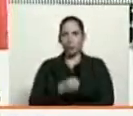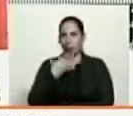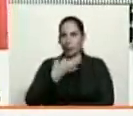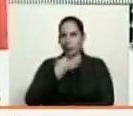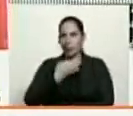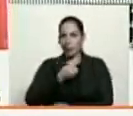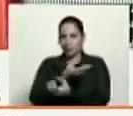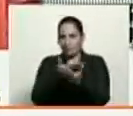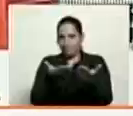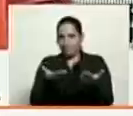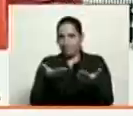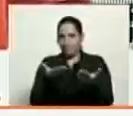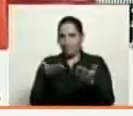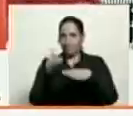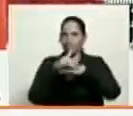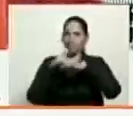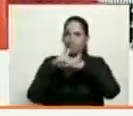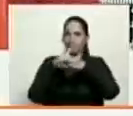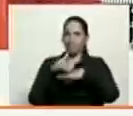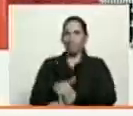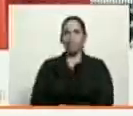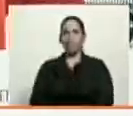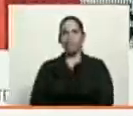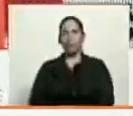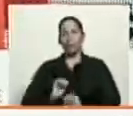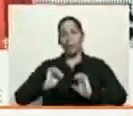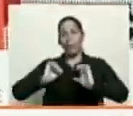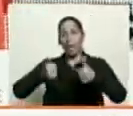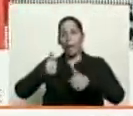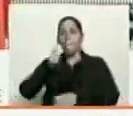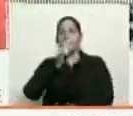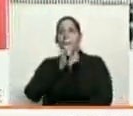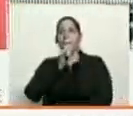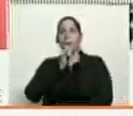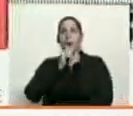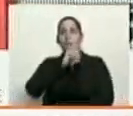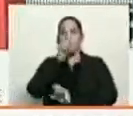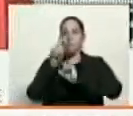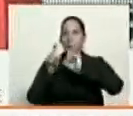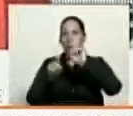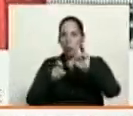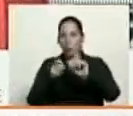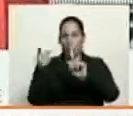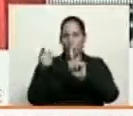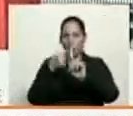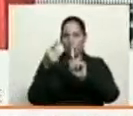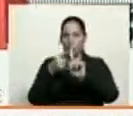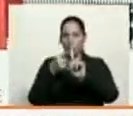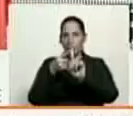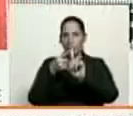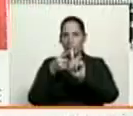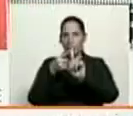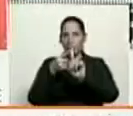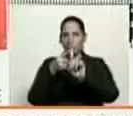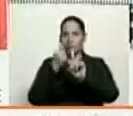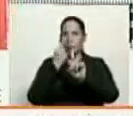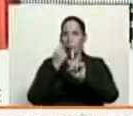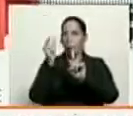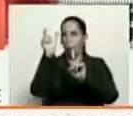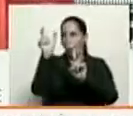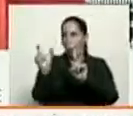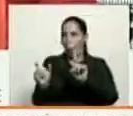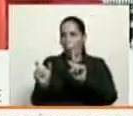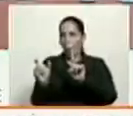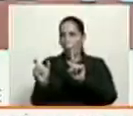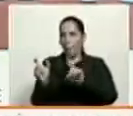todos y todos, perdón, para todas y todos. Iniciamos la ronda de preguntas y la primera la efectúa Rafael Aníbal Camacho